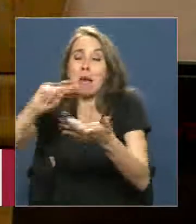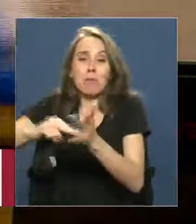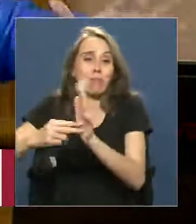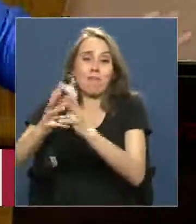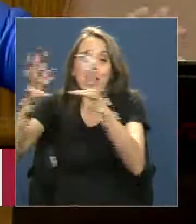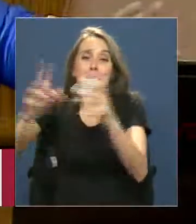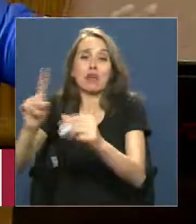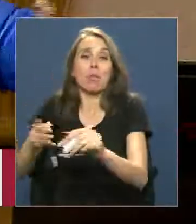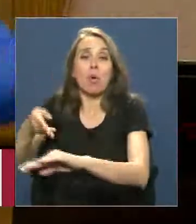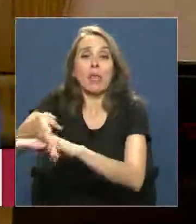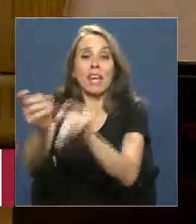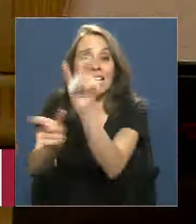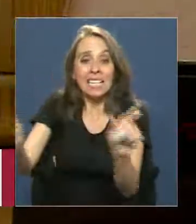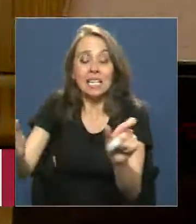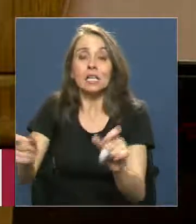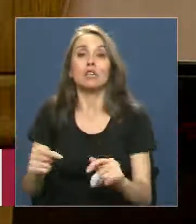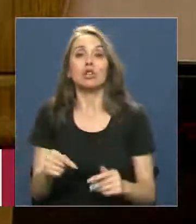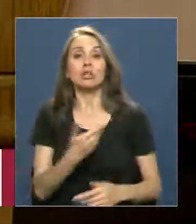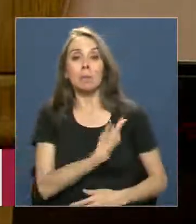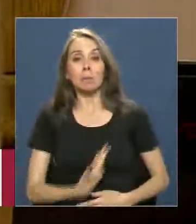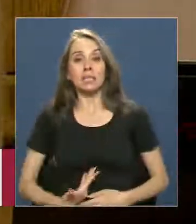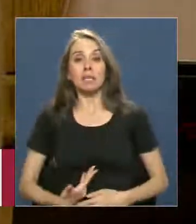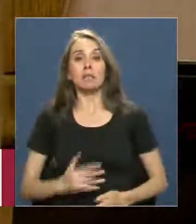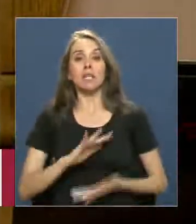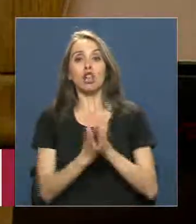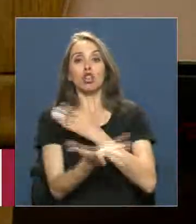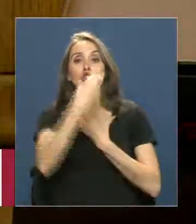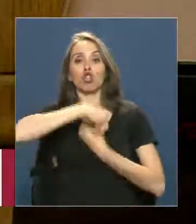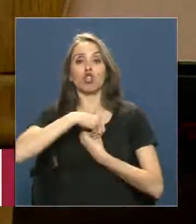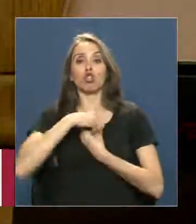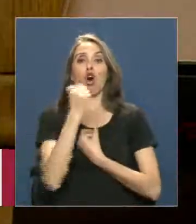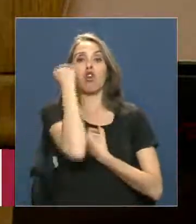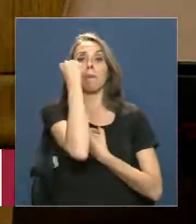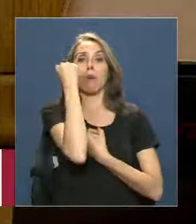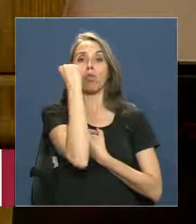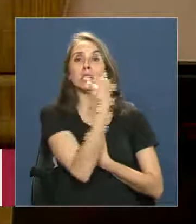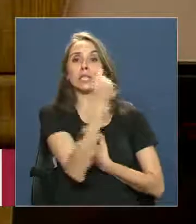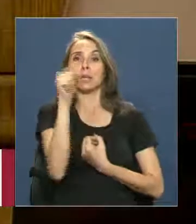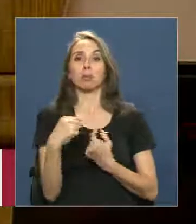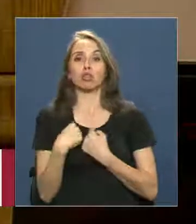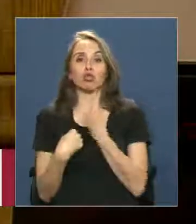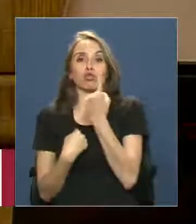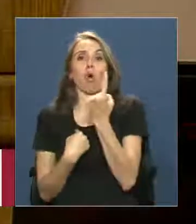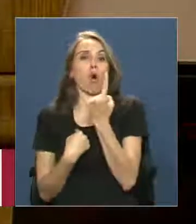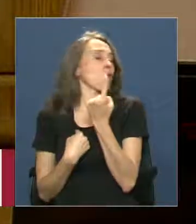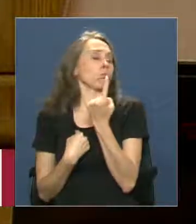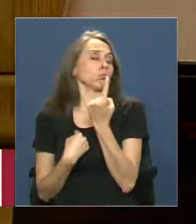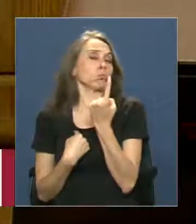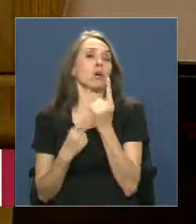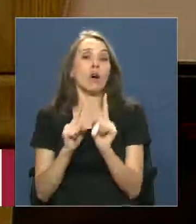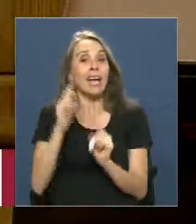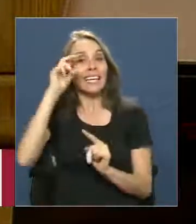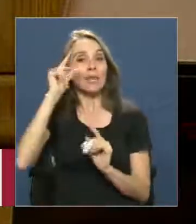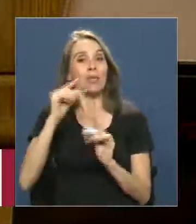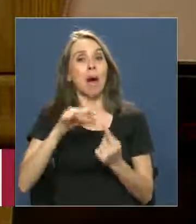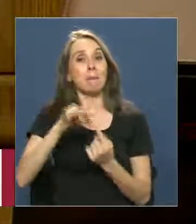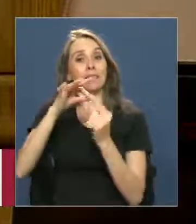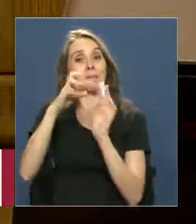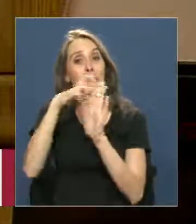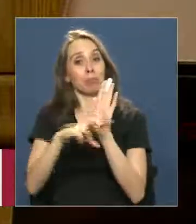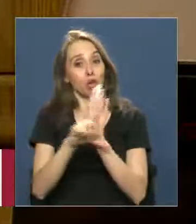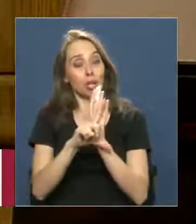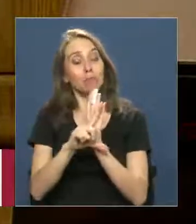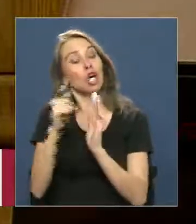poder absoluto. Y eso creemos que es indeseable. Por lo tanto, la idea matriz de este proyecto